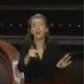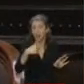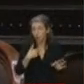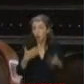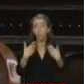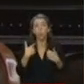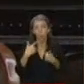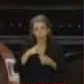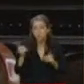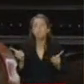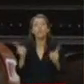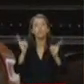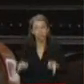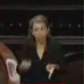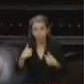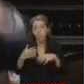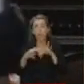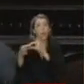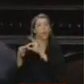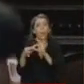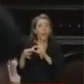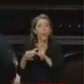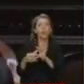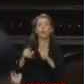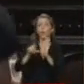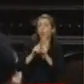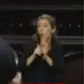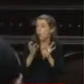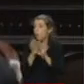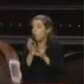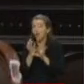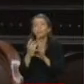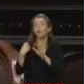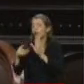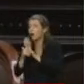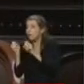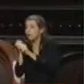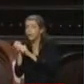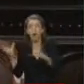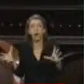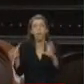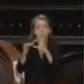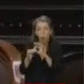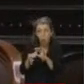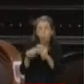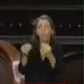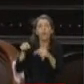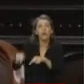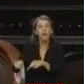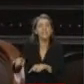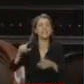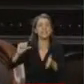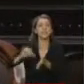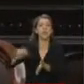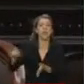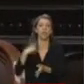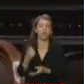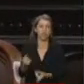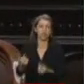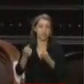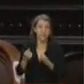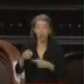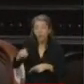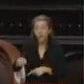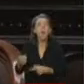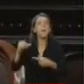la oficina de presupuesto del Congreso planteaba que había 55 artículos que no estaban de acuerdo a